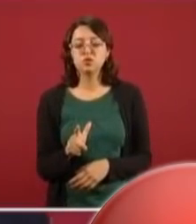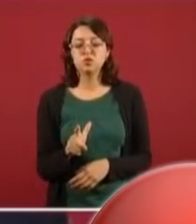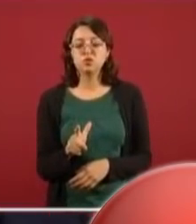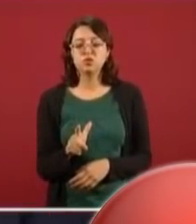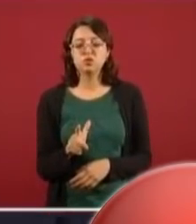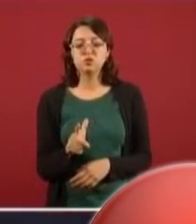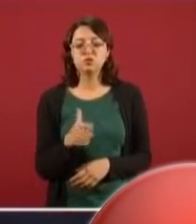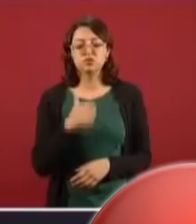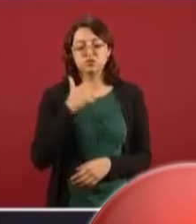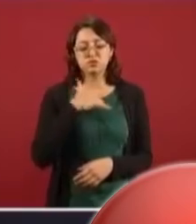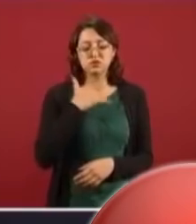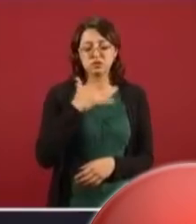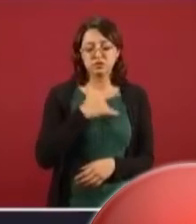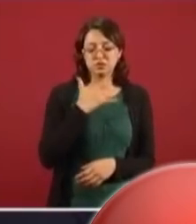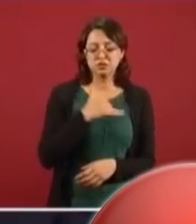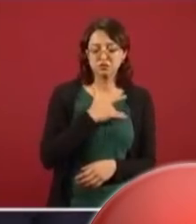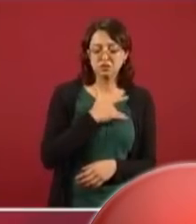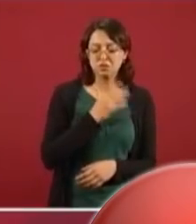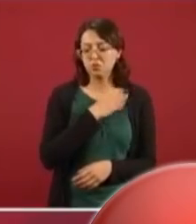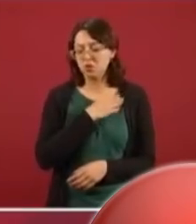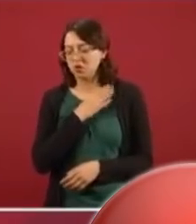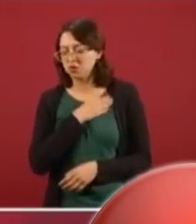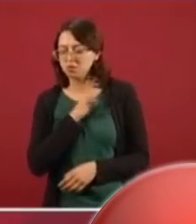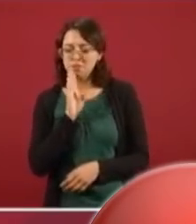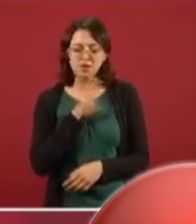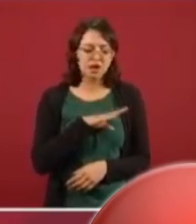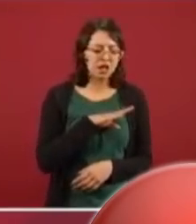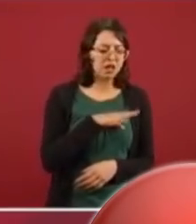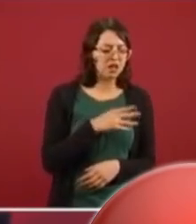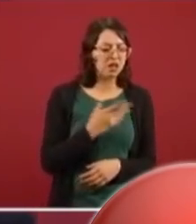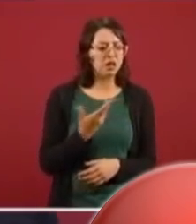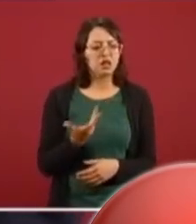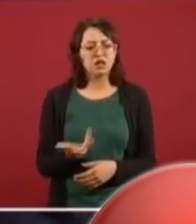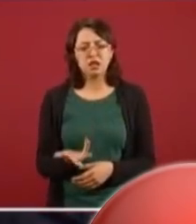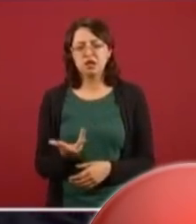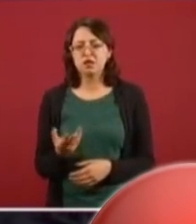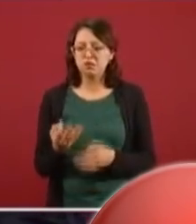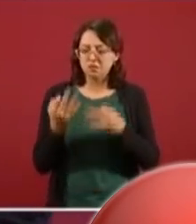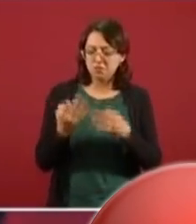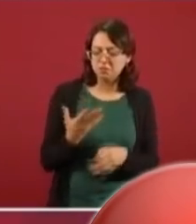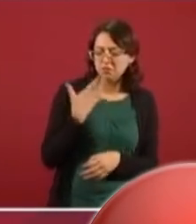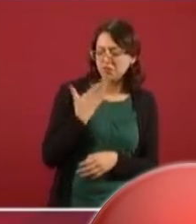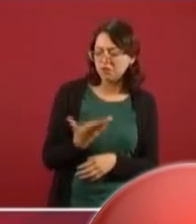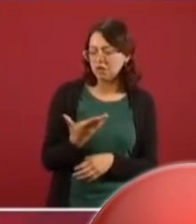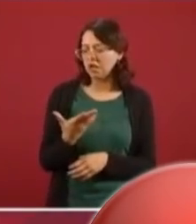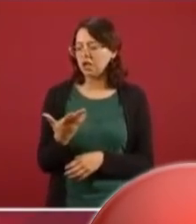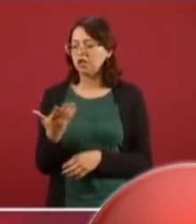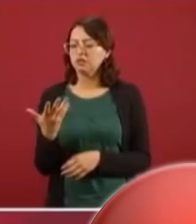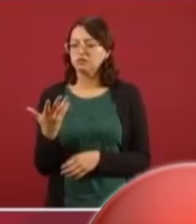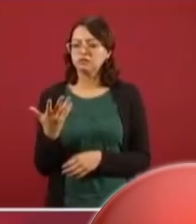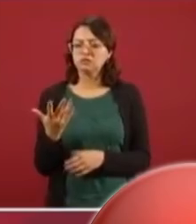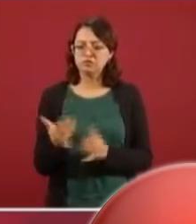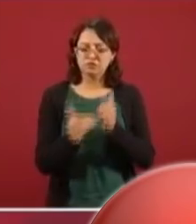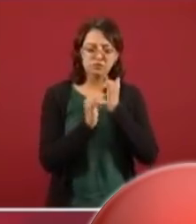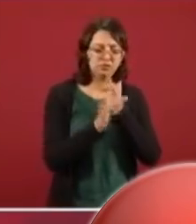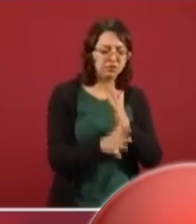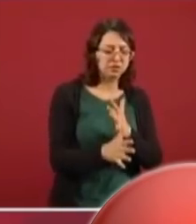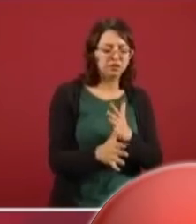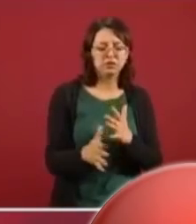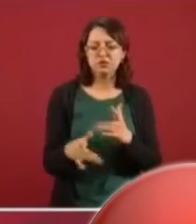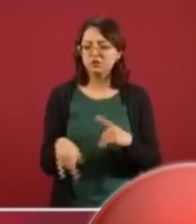si consideramos que fue bueno o fue malo, si fue auténtico o fue